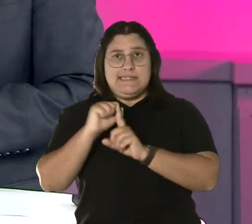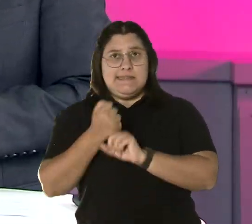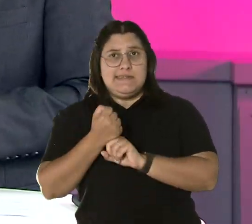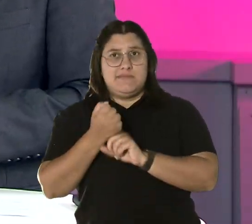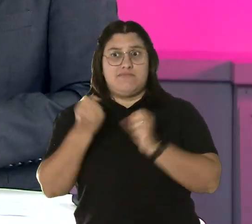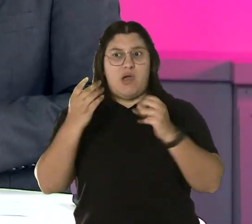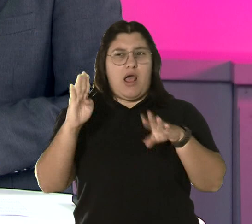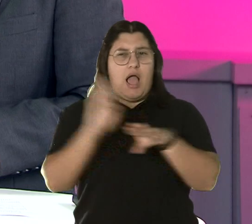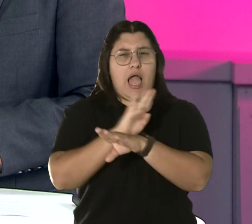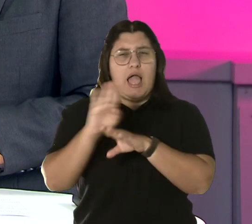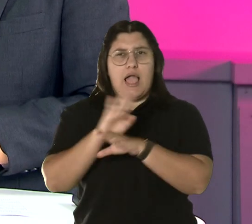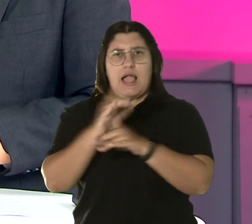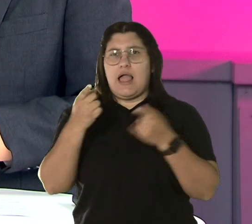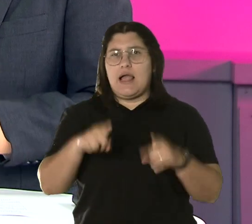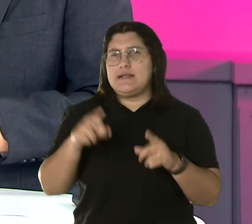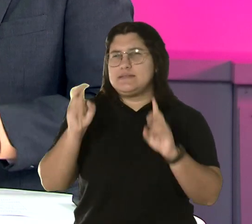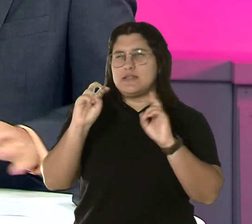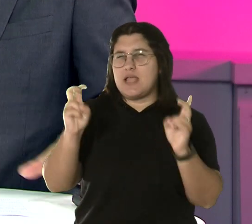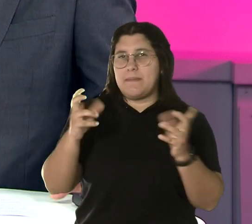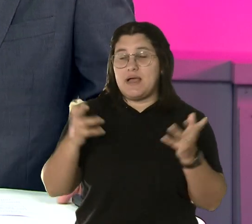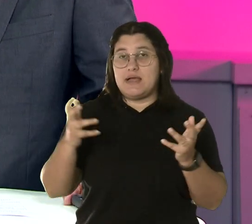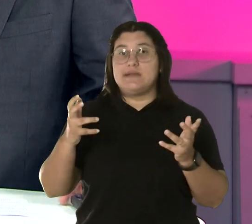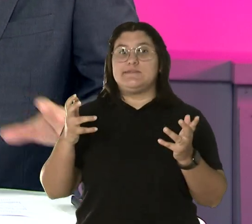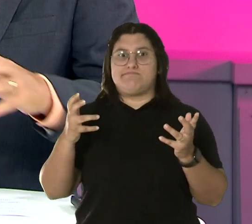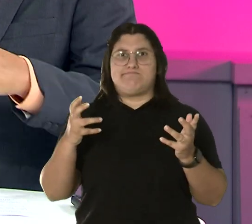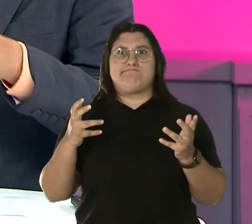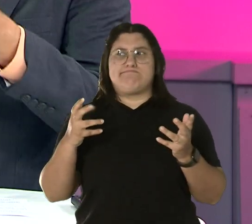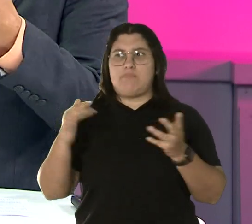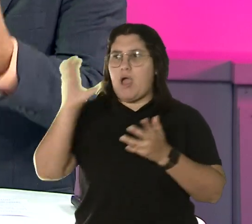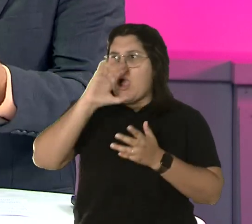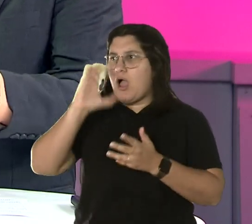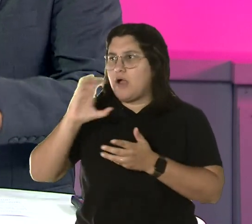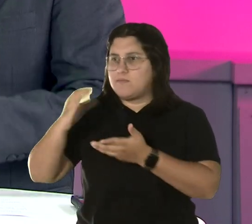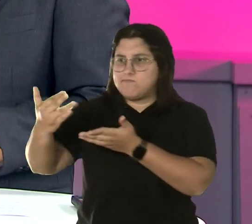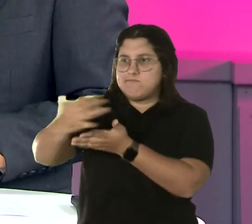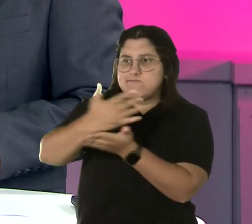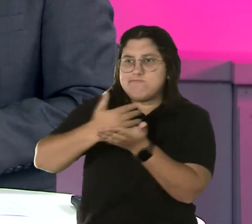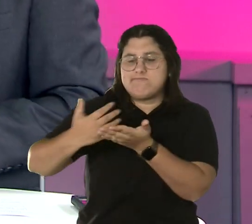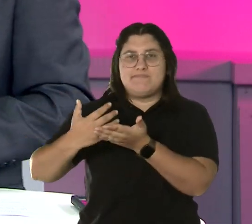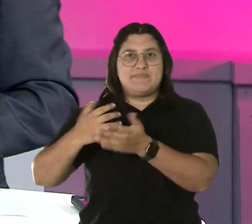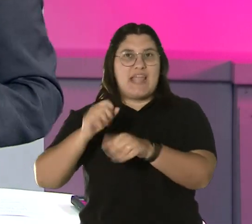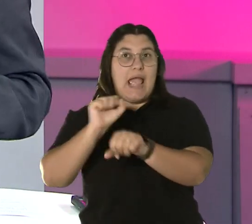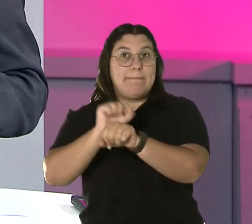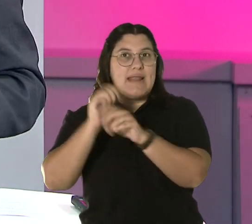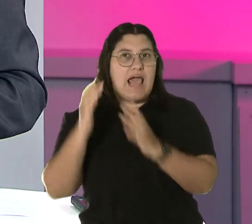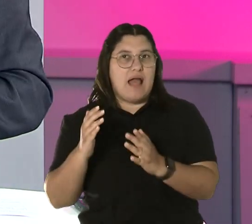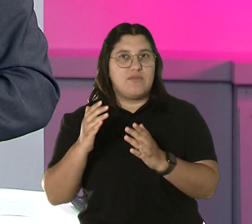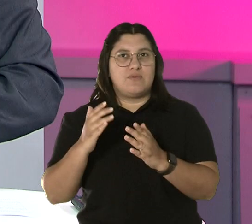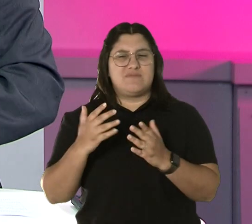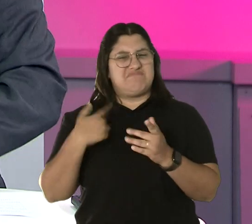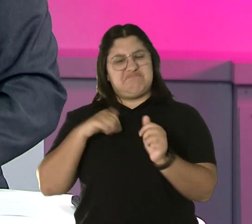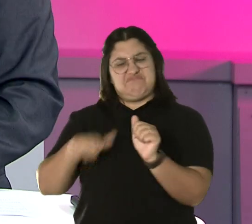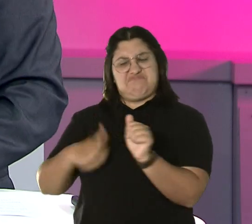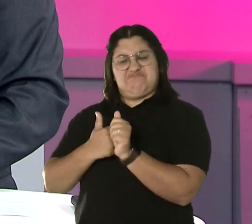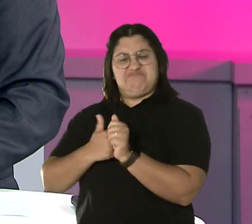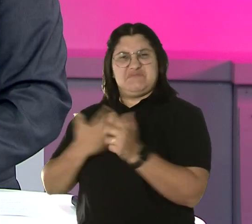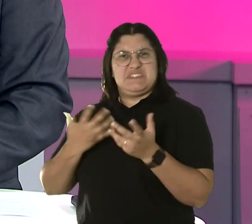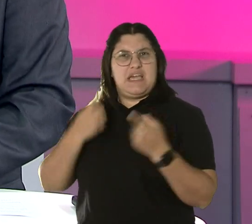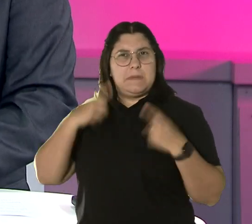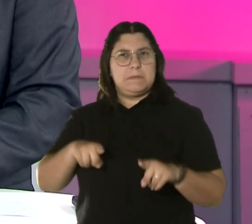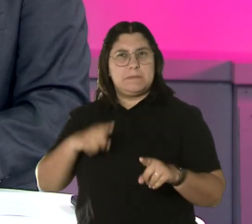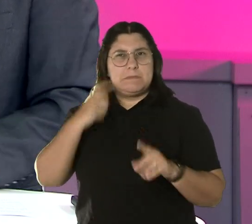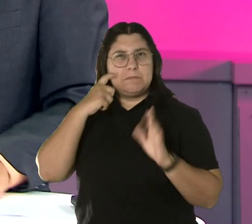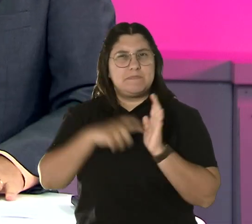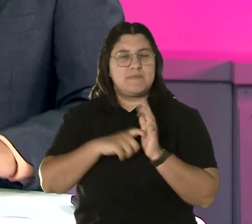empresarios en Puerto Rico con el tema del reclutamiento y qué es lo que hay detrás de esa situación que se vio marcada con